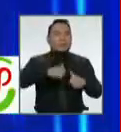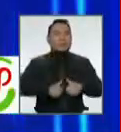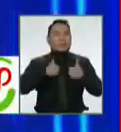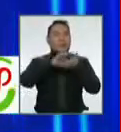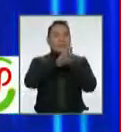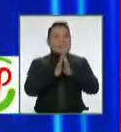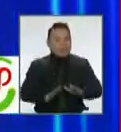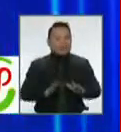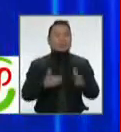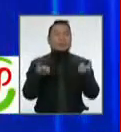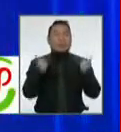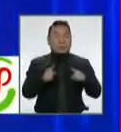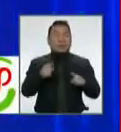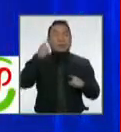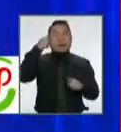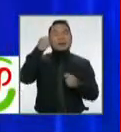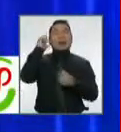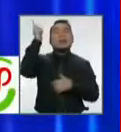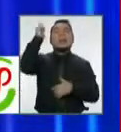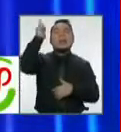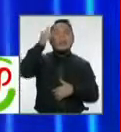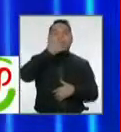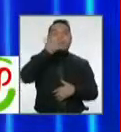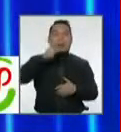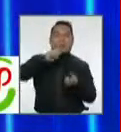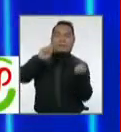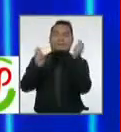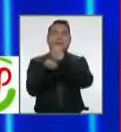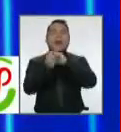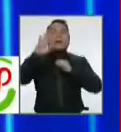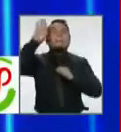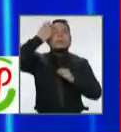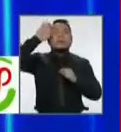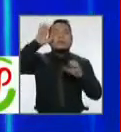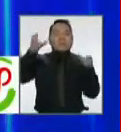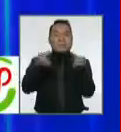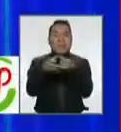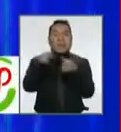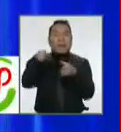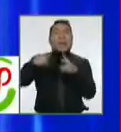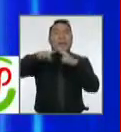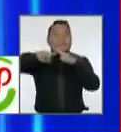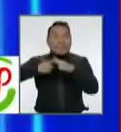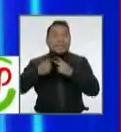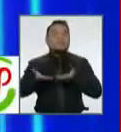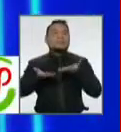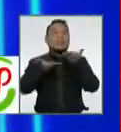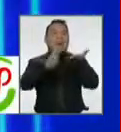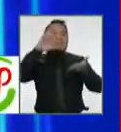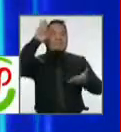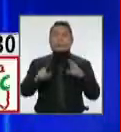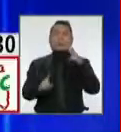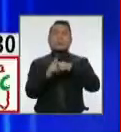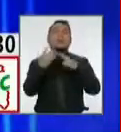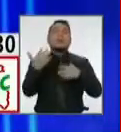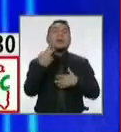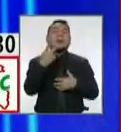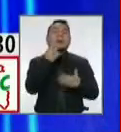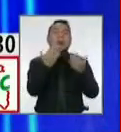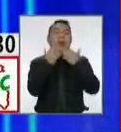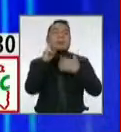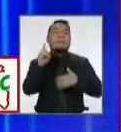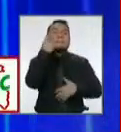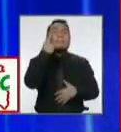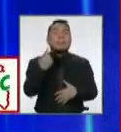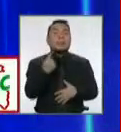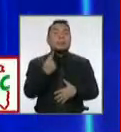tema de romper la cuarentena, el plan de Perú Abierto de Keiko Fujimori lo mencionó varias veces,